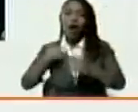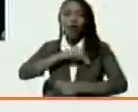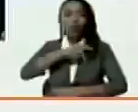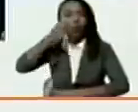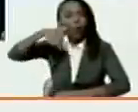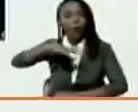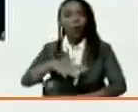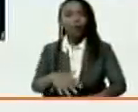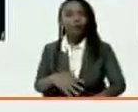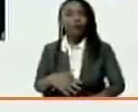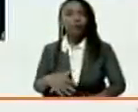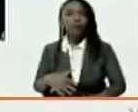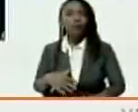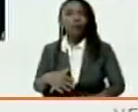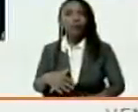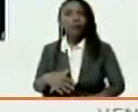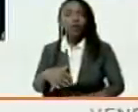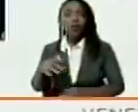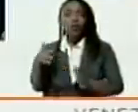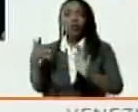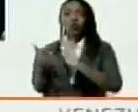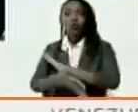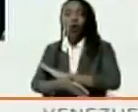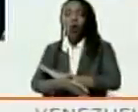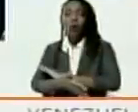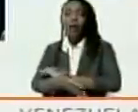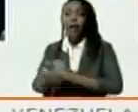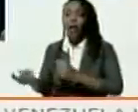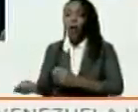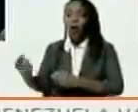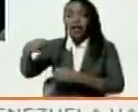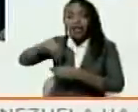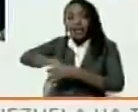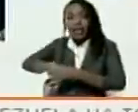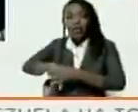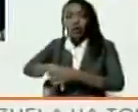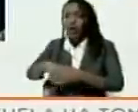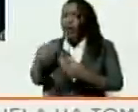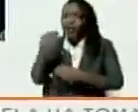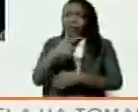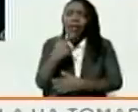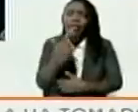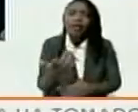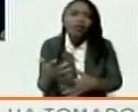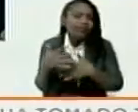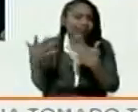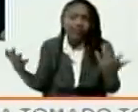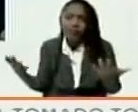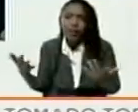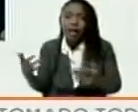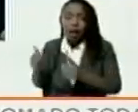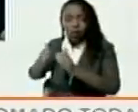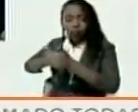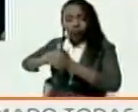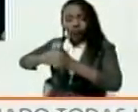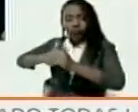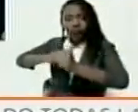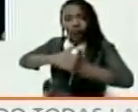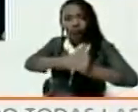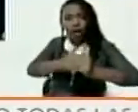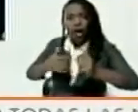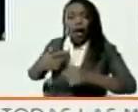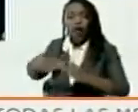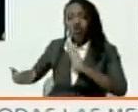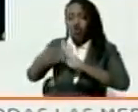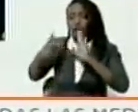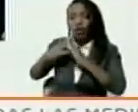pueblo. Sobre los ingresos, ¿qué más te puedo decir? La persecución contra